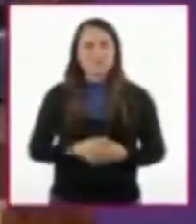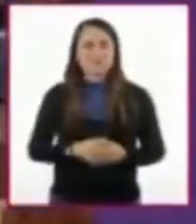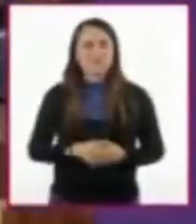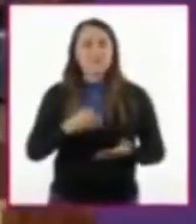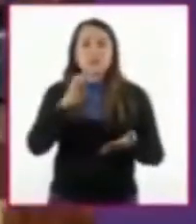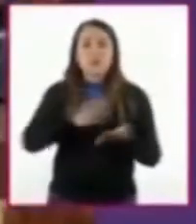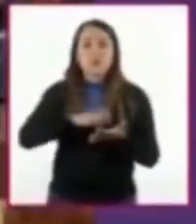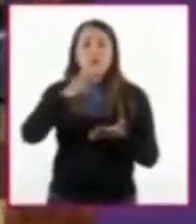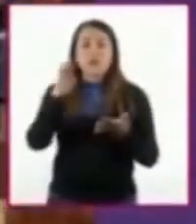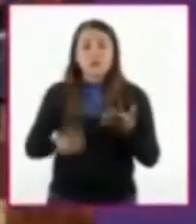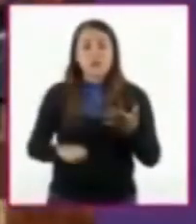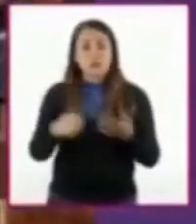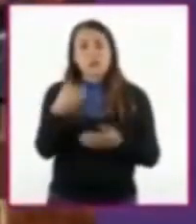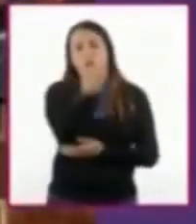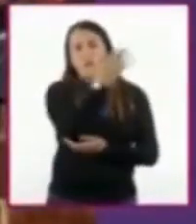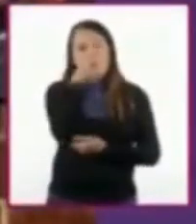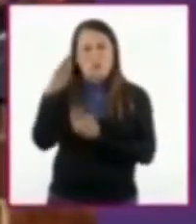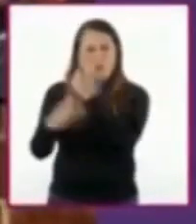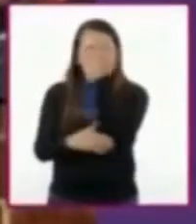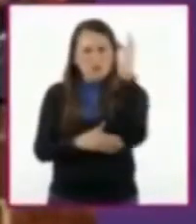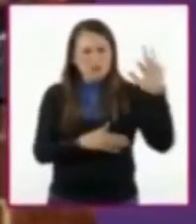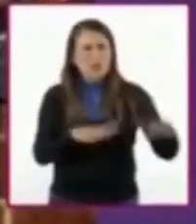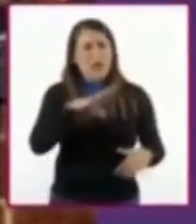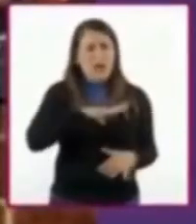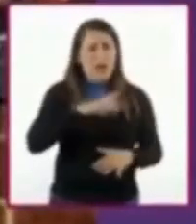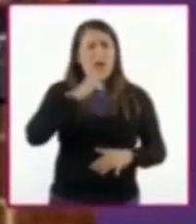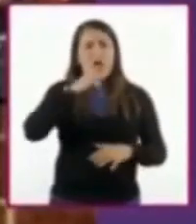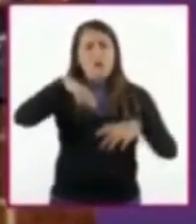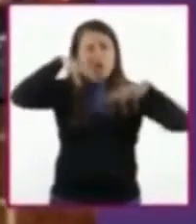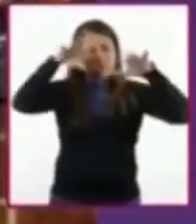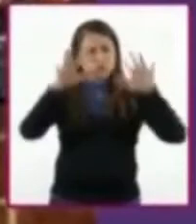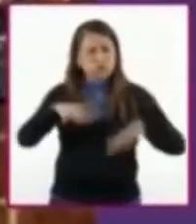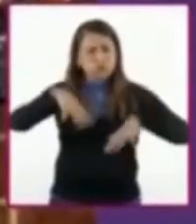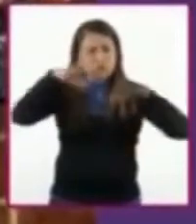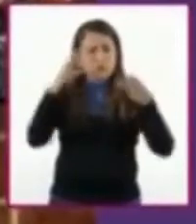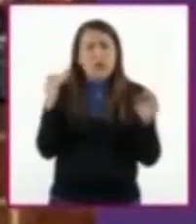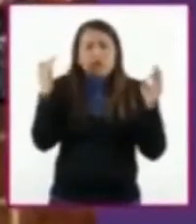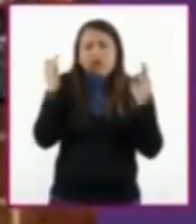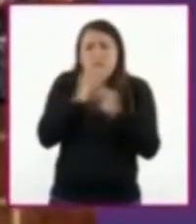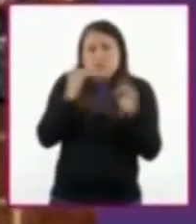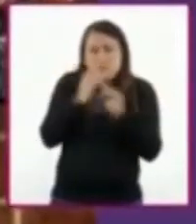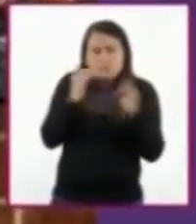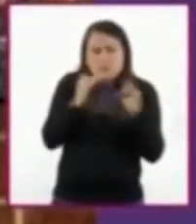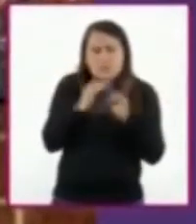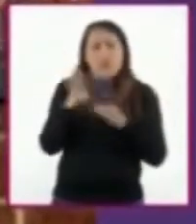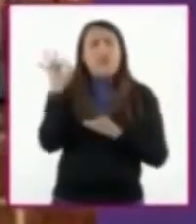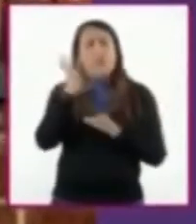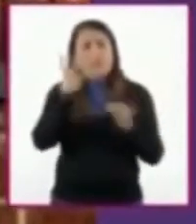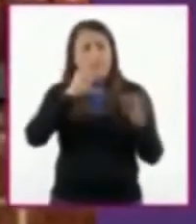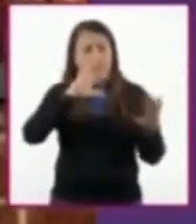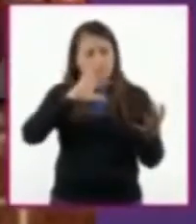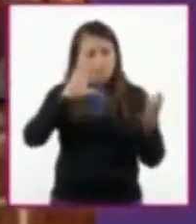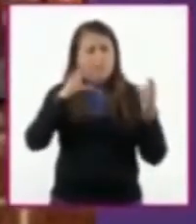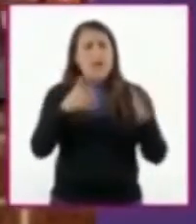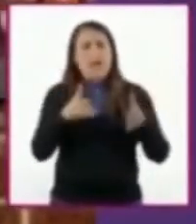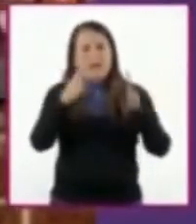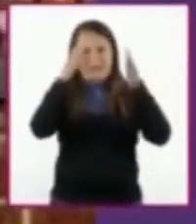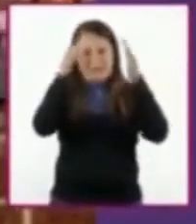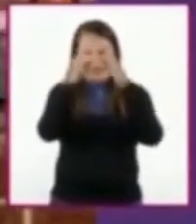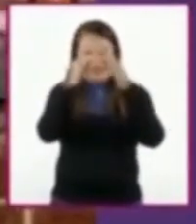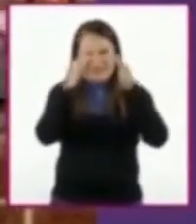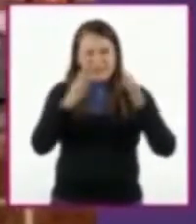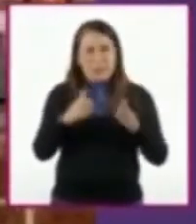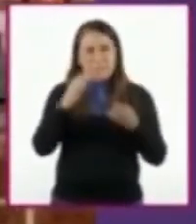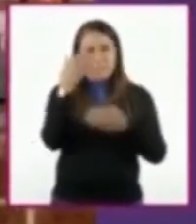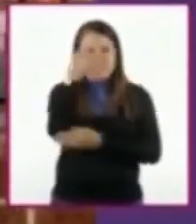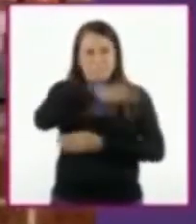Por ejemplo, en un bosque en donde abunda la lluvia y las temperaturas bajas, habrá que orientar la vivienda con mayor cantidad de